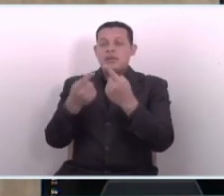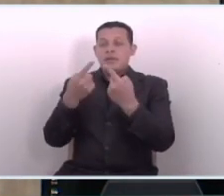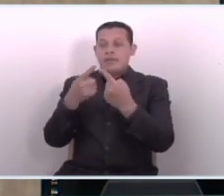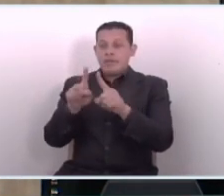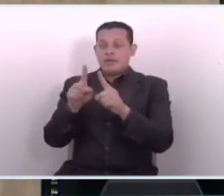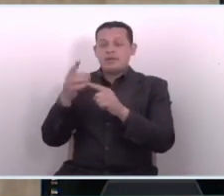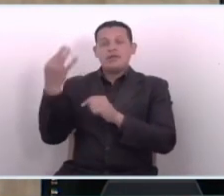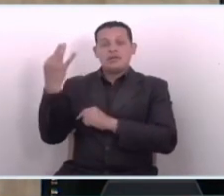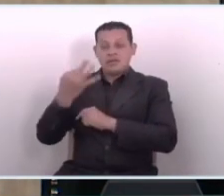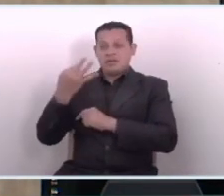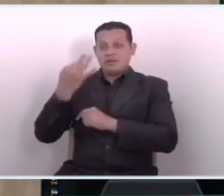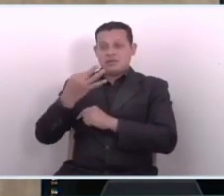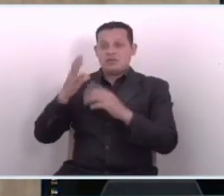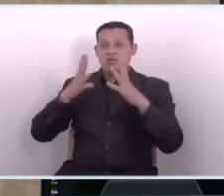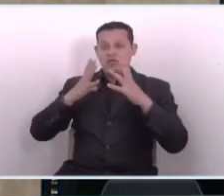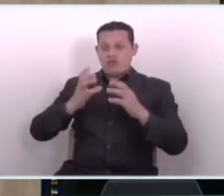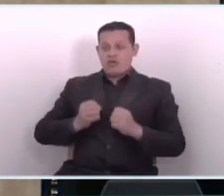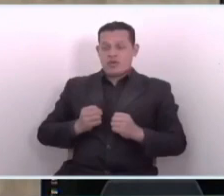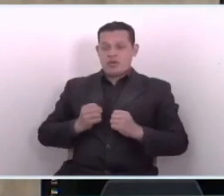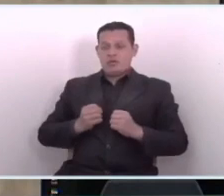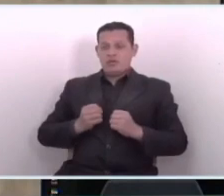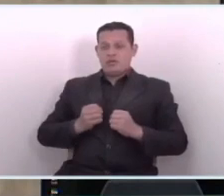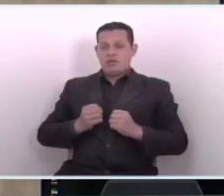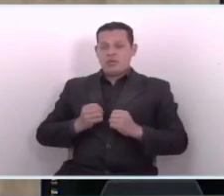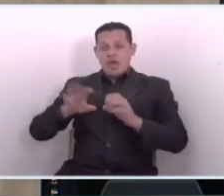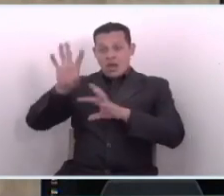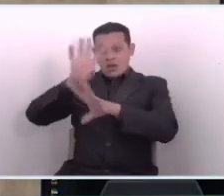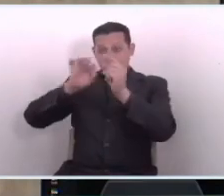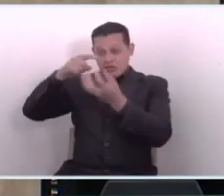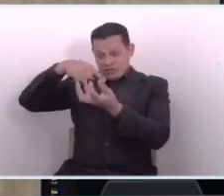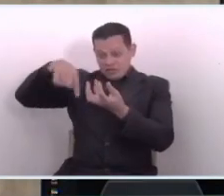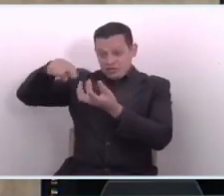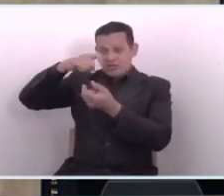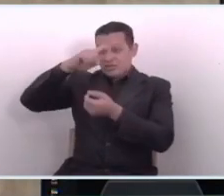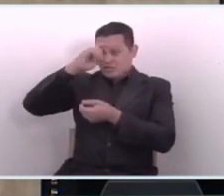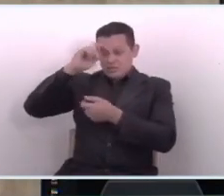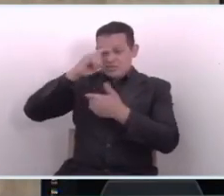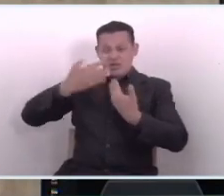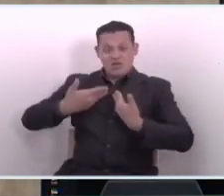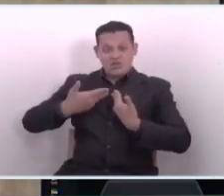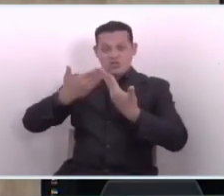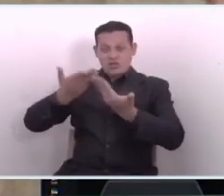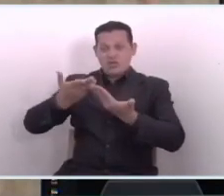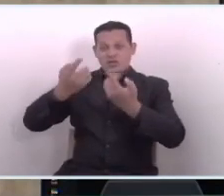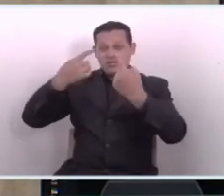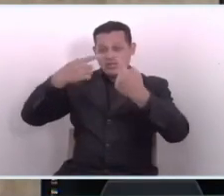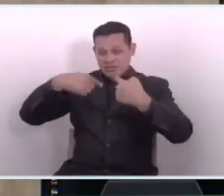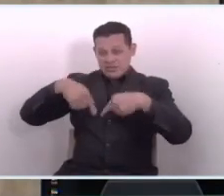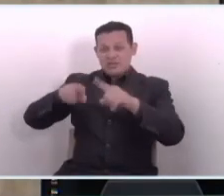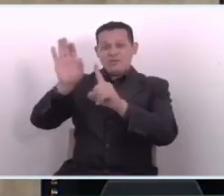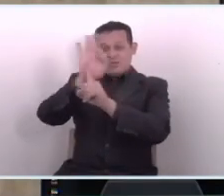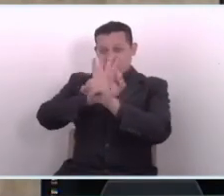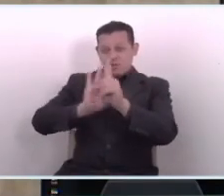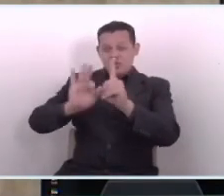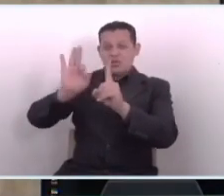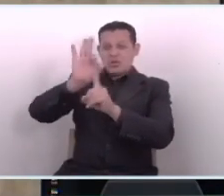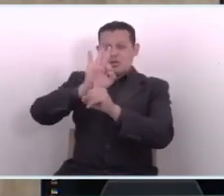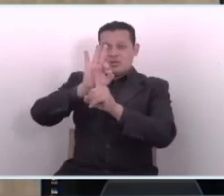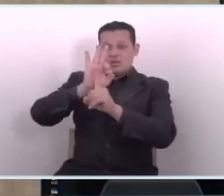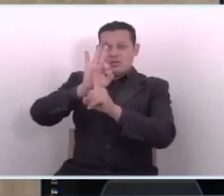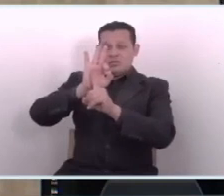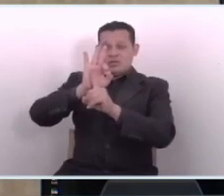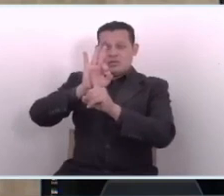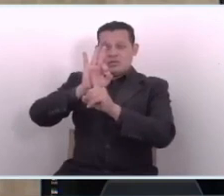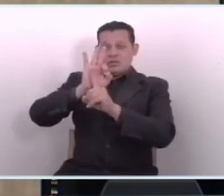pero es una necesidad del Estado. Y muchos de ustedes nos ayudarán a poder seguir mejorando como